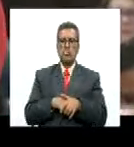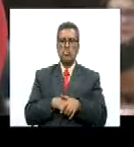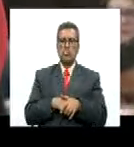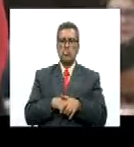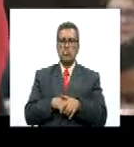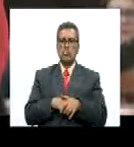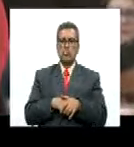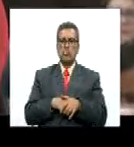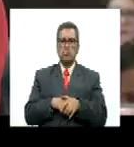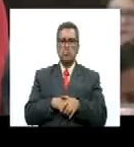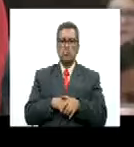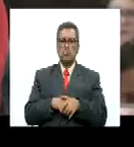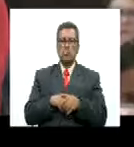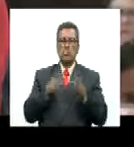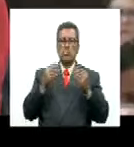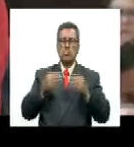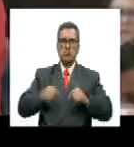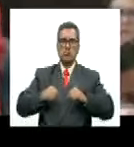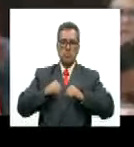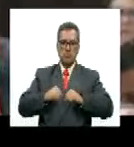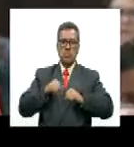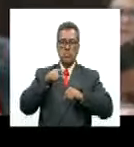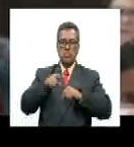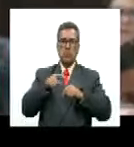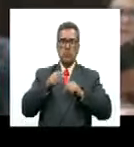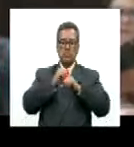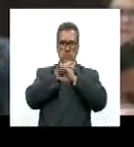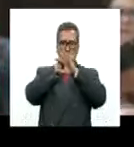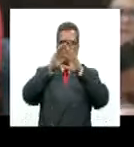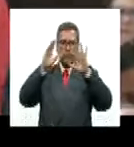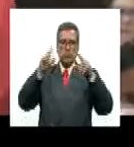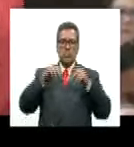de una manera muy firme y muy clara